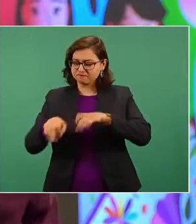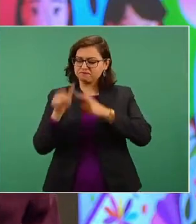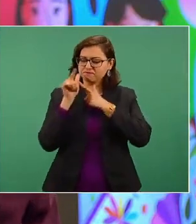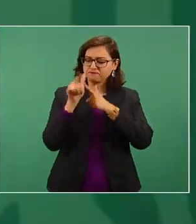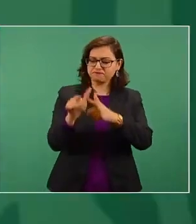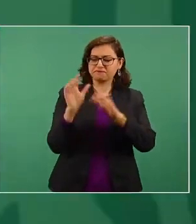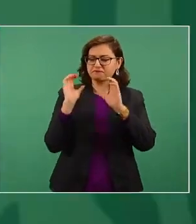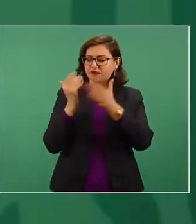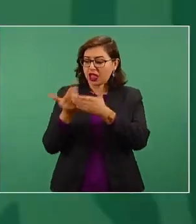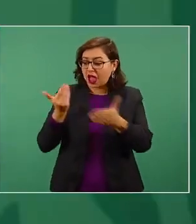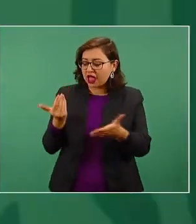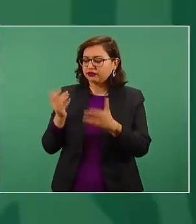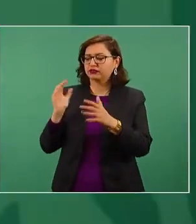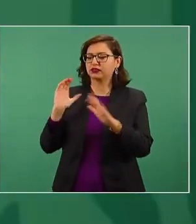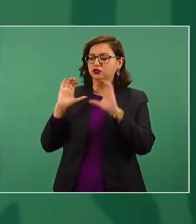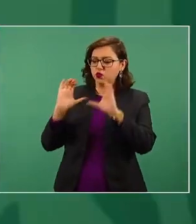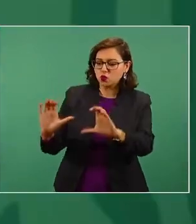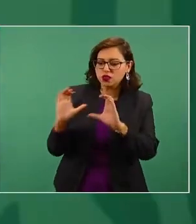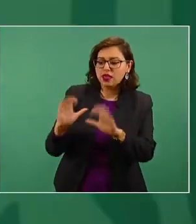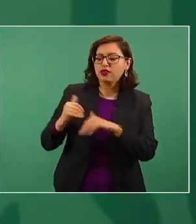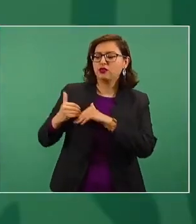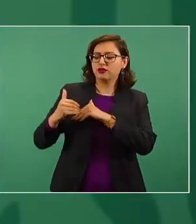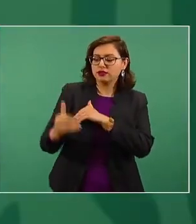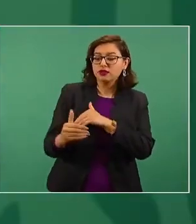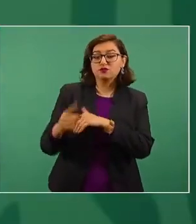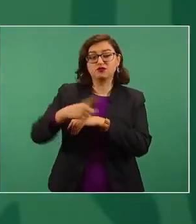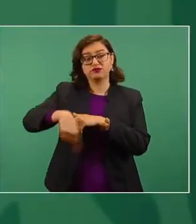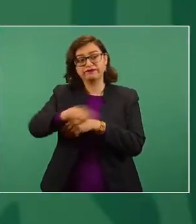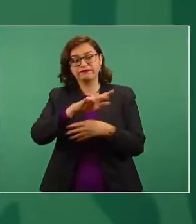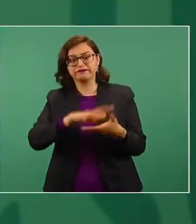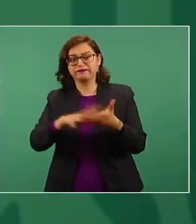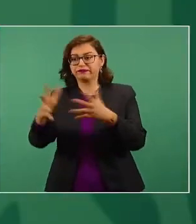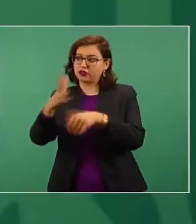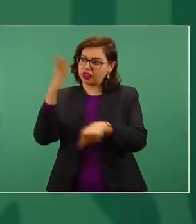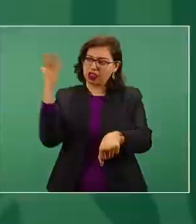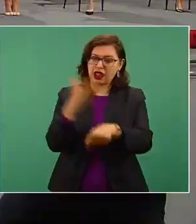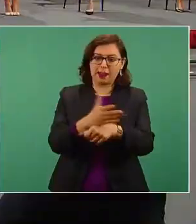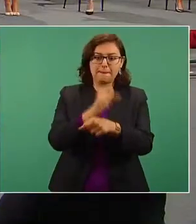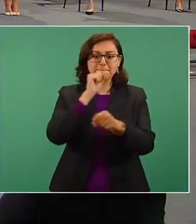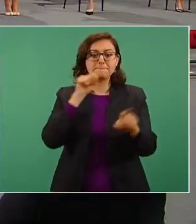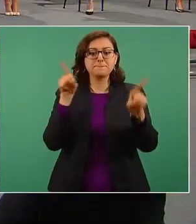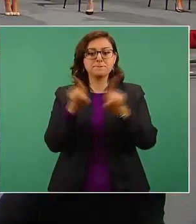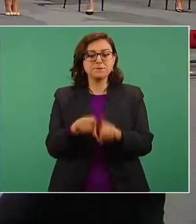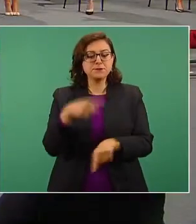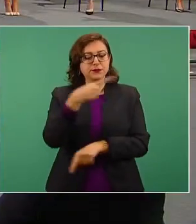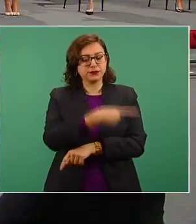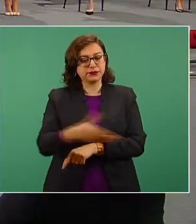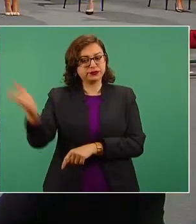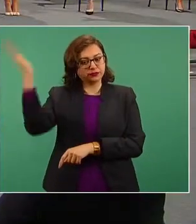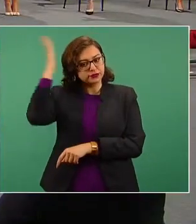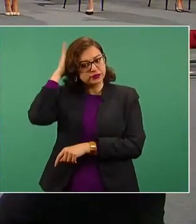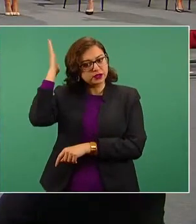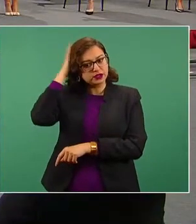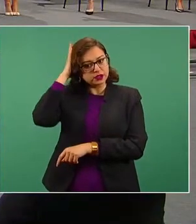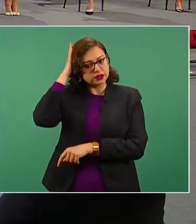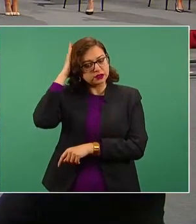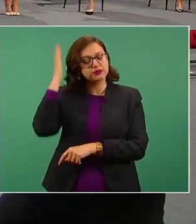prevención, atención y sanción de la violencia, con el liderazgo de la secretaria de